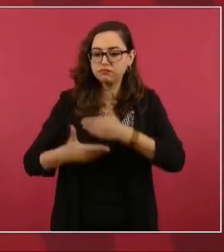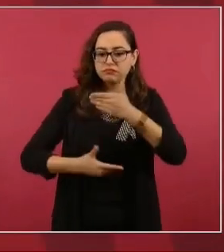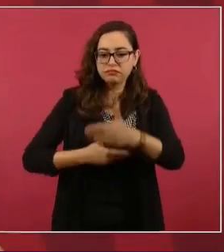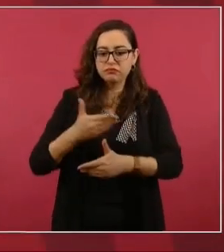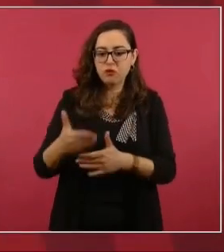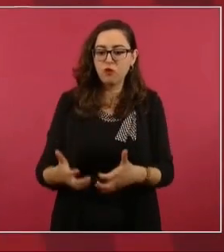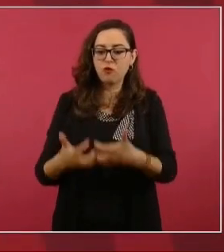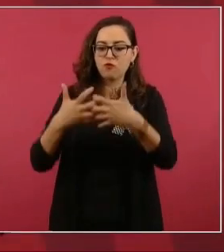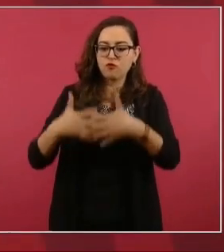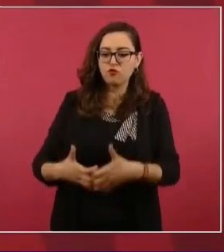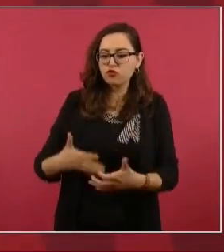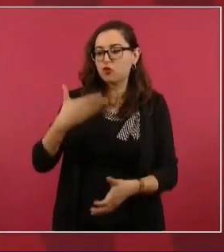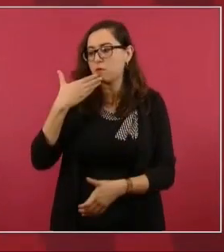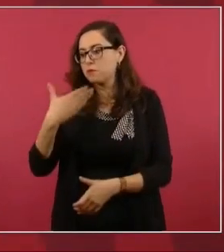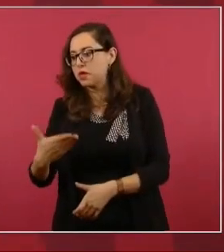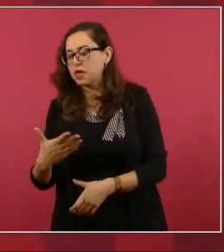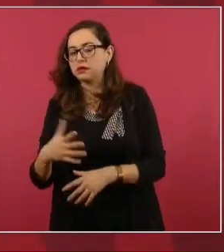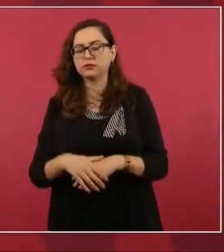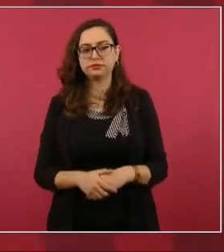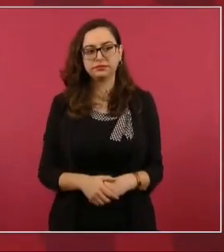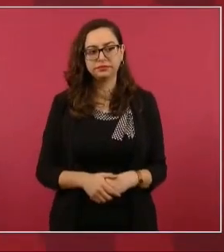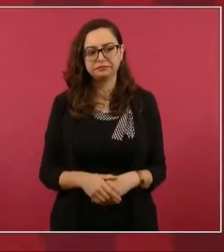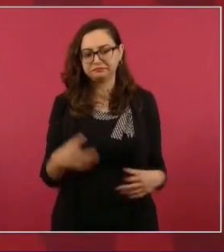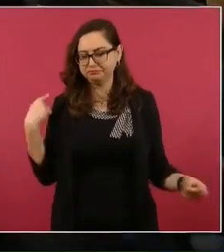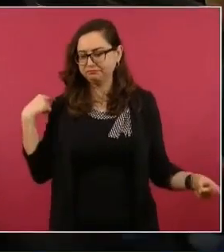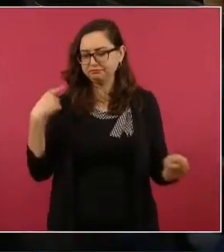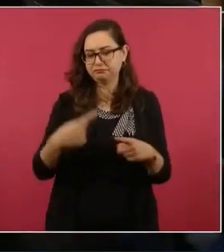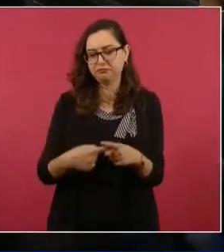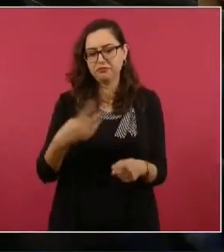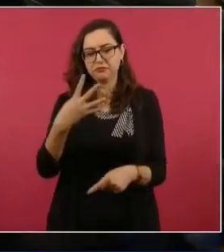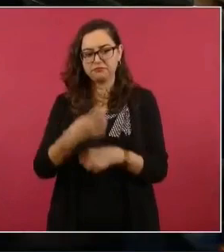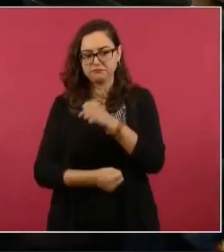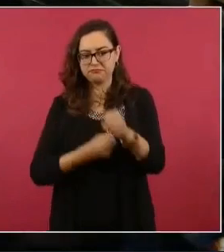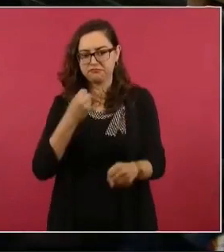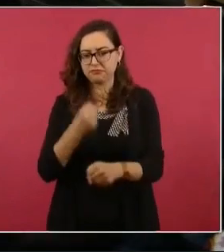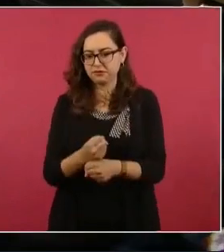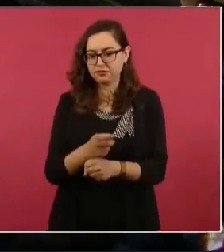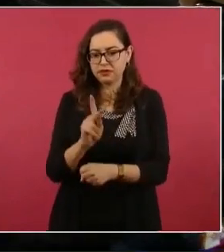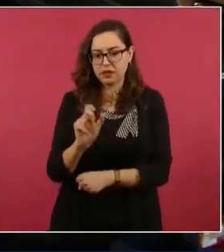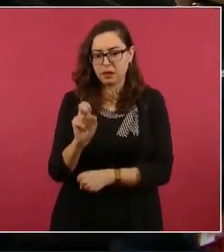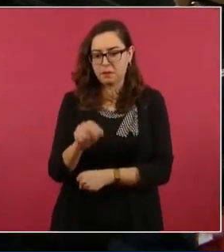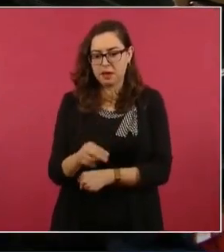que ha ganado el PRI con esa alianza.